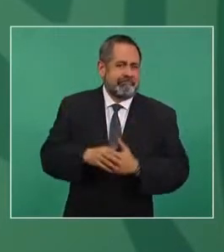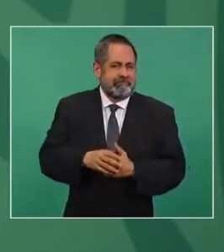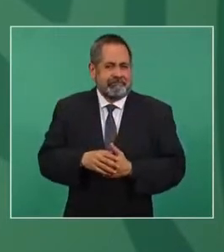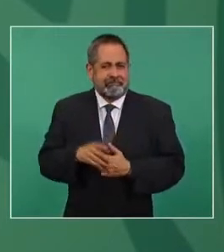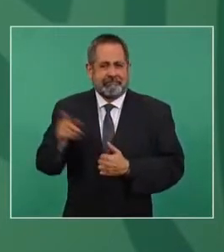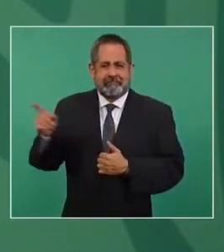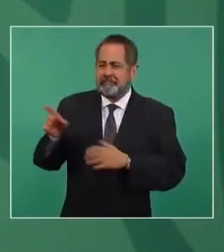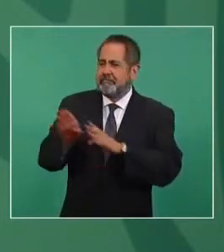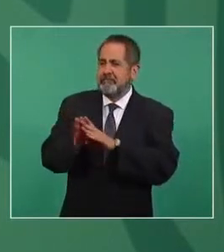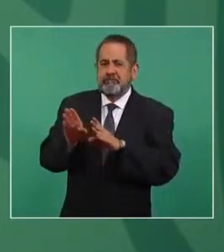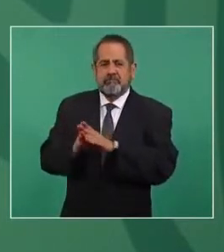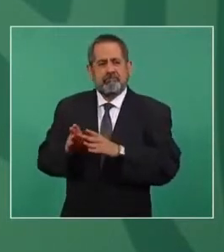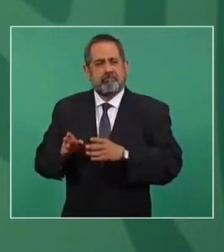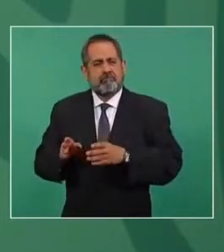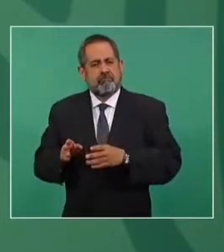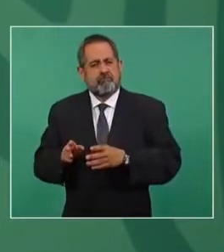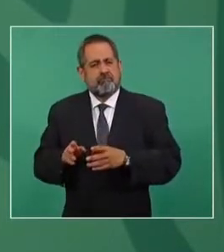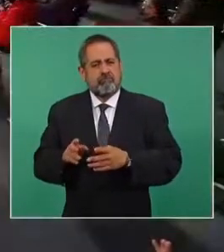de manejo